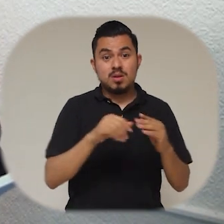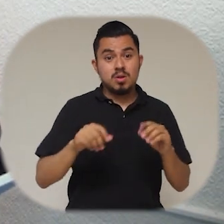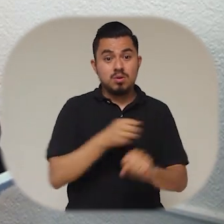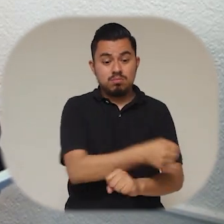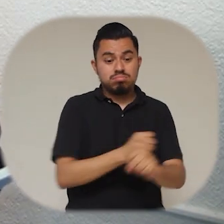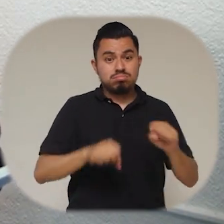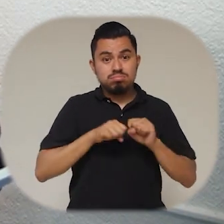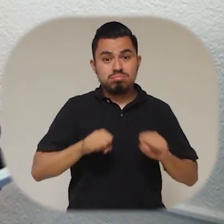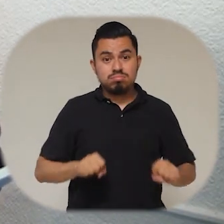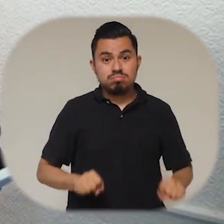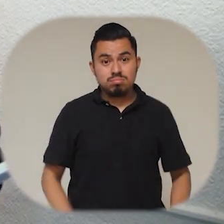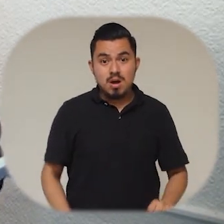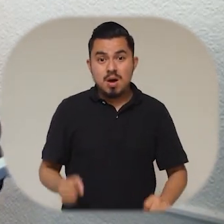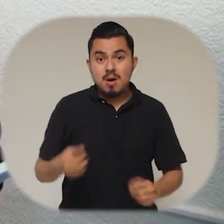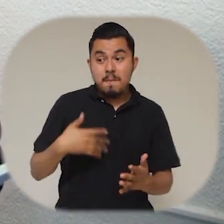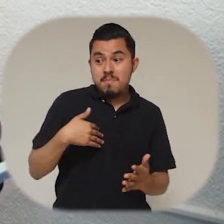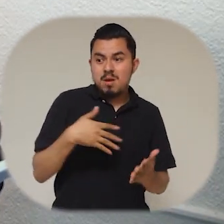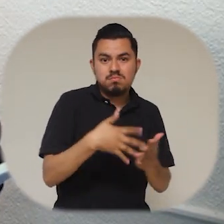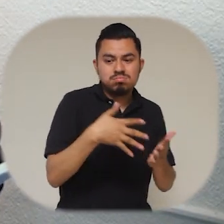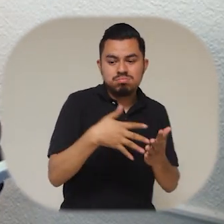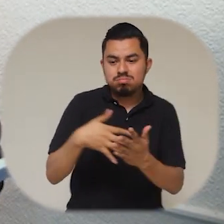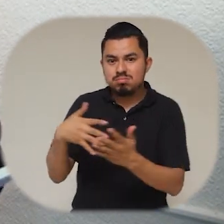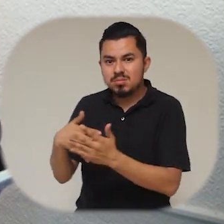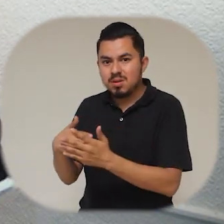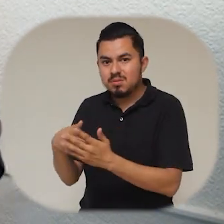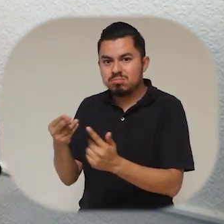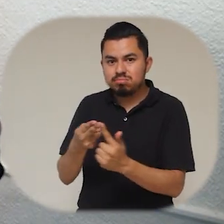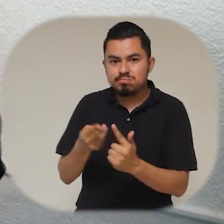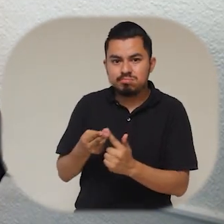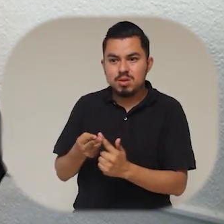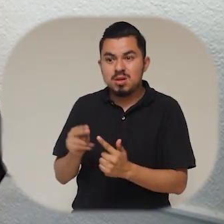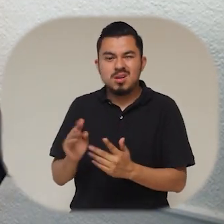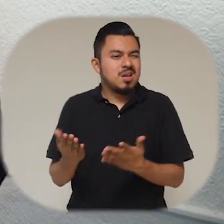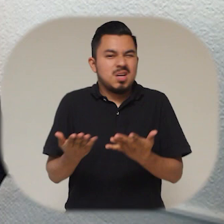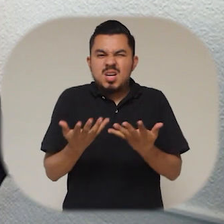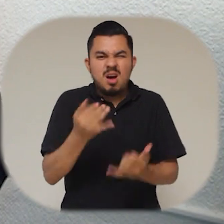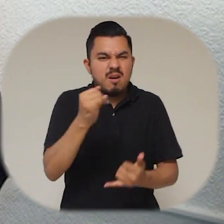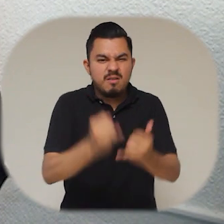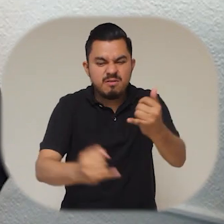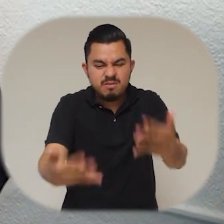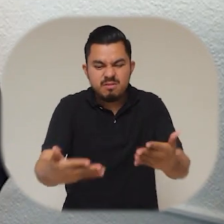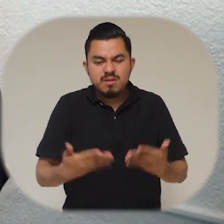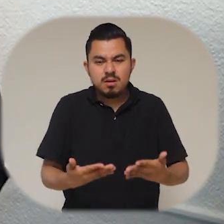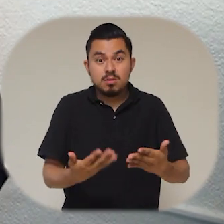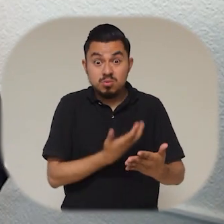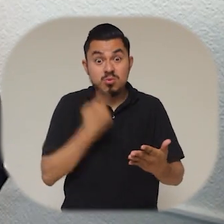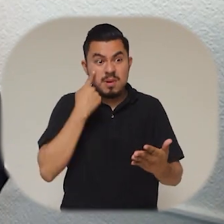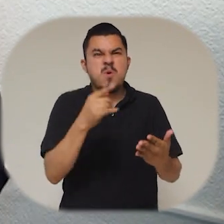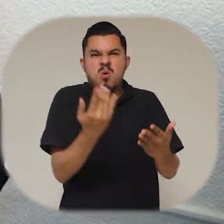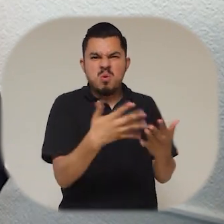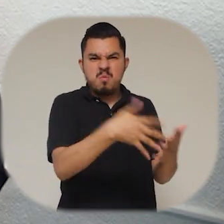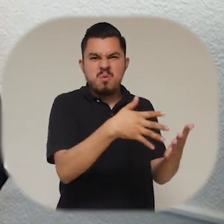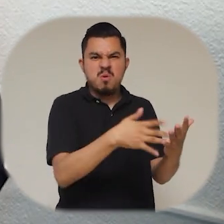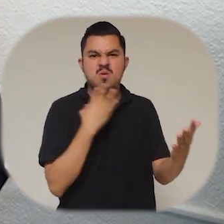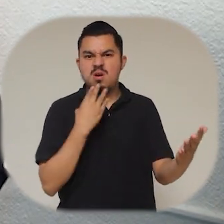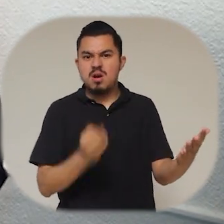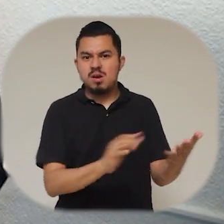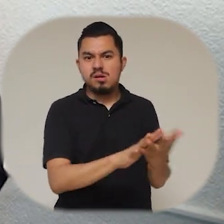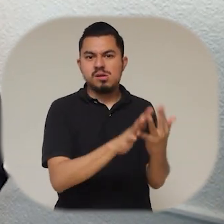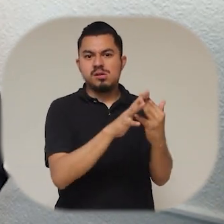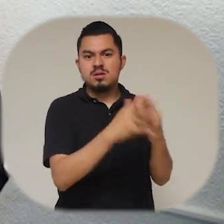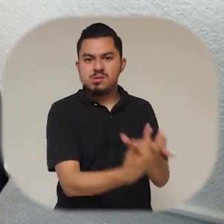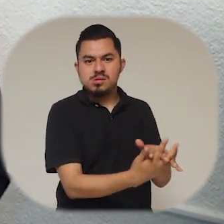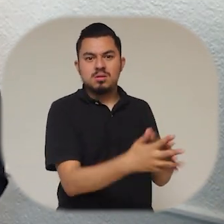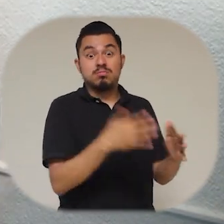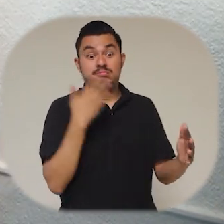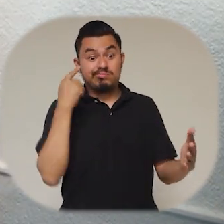mi pueblo así lo quiso. ¿Qué pues haréis cuando llegue el fin? Así que vemos cómo es que Israel cae, y vemos que cuando